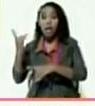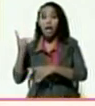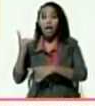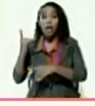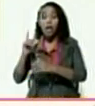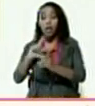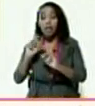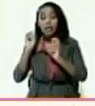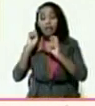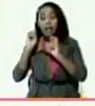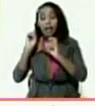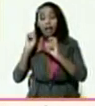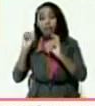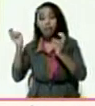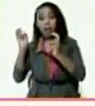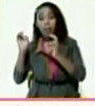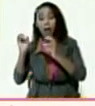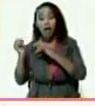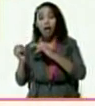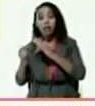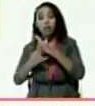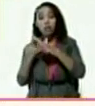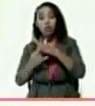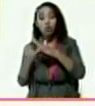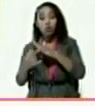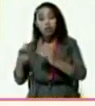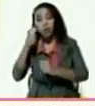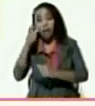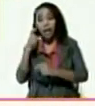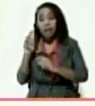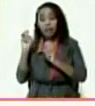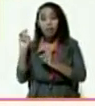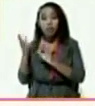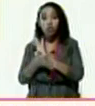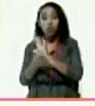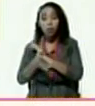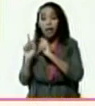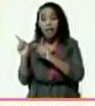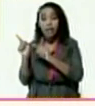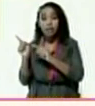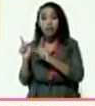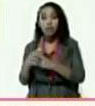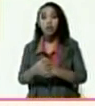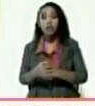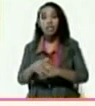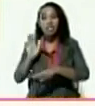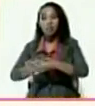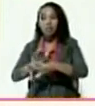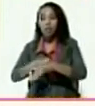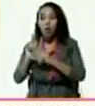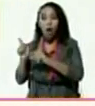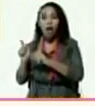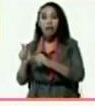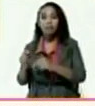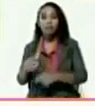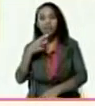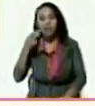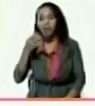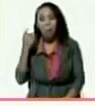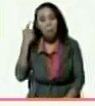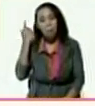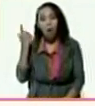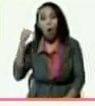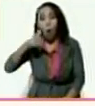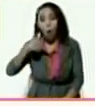seguridad que puedan informar, valga el término, sobre qué ha ocurrido allí. ¿Verdad? No, hoy